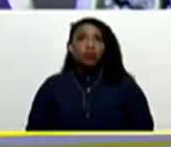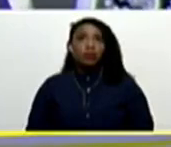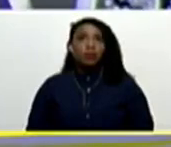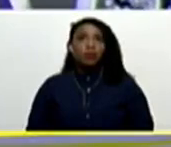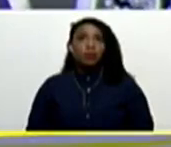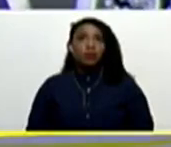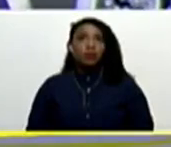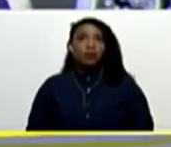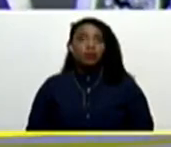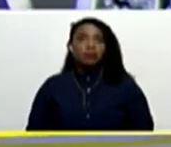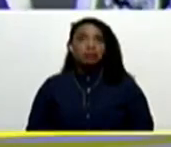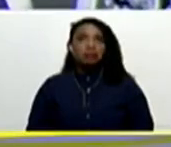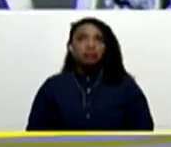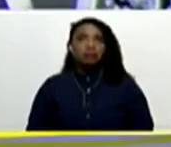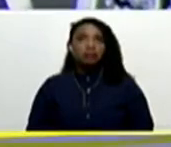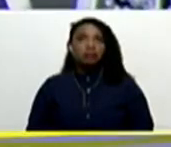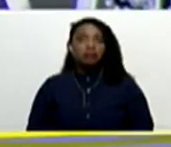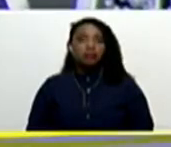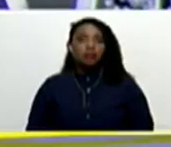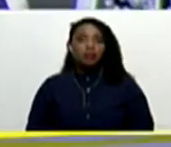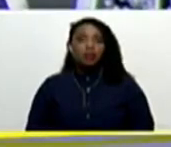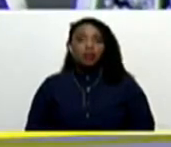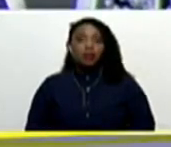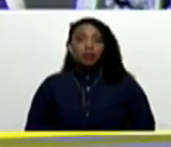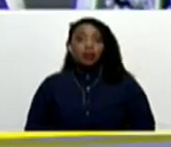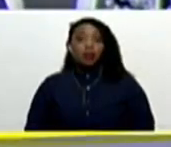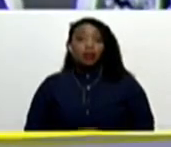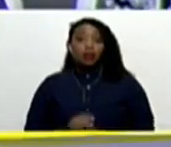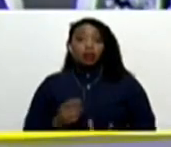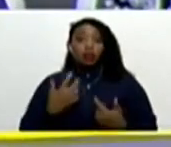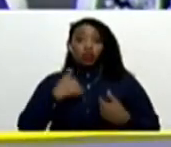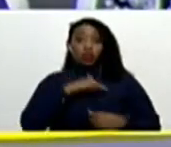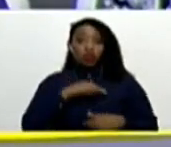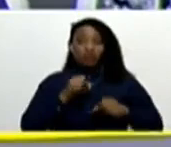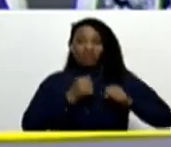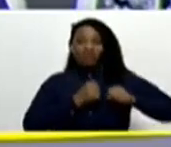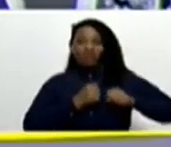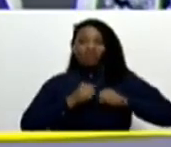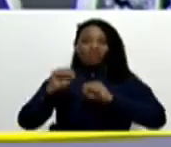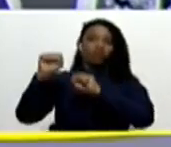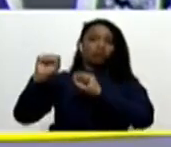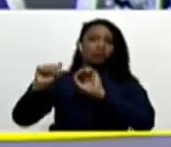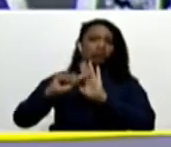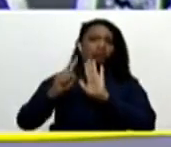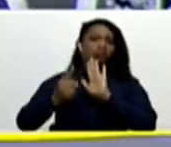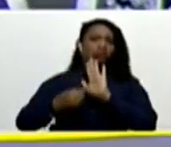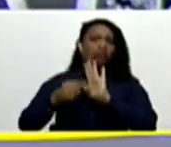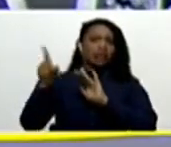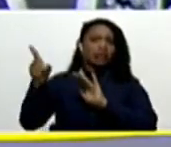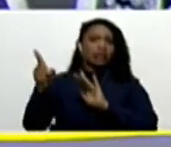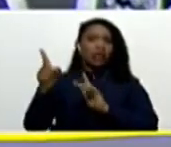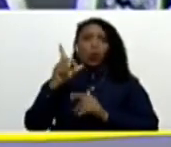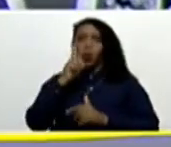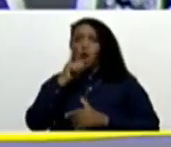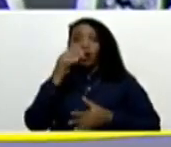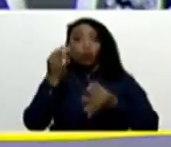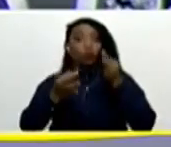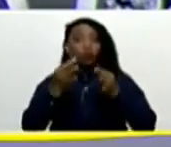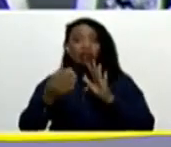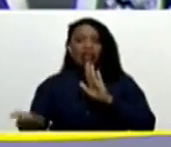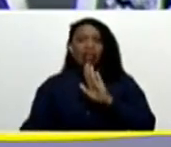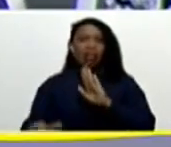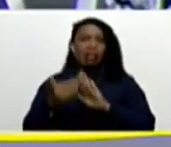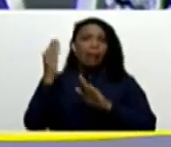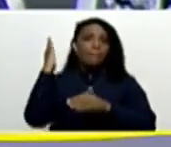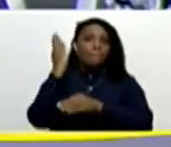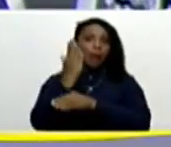and government of Venezuela. Y condenamos completamente estas injustas e ilegales